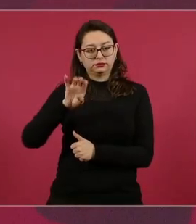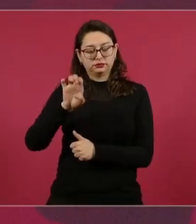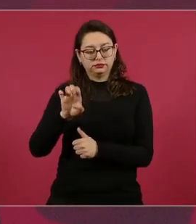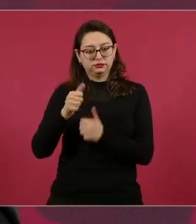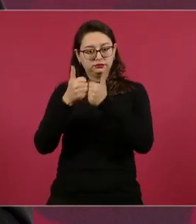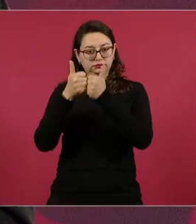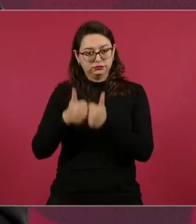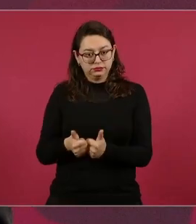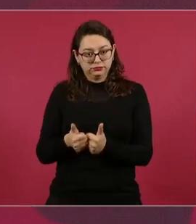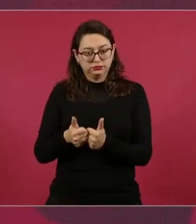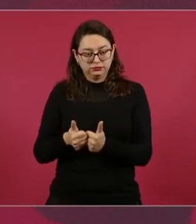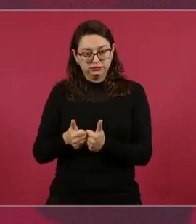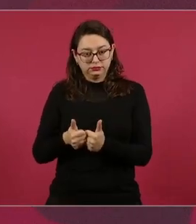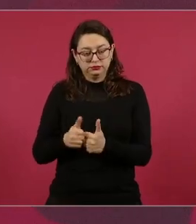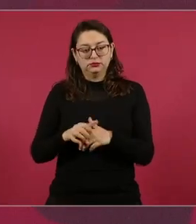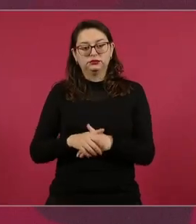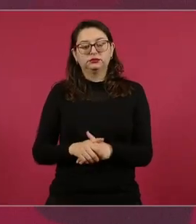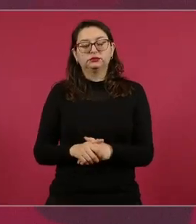El día 2